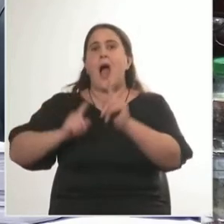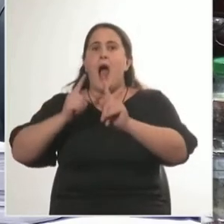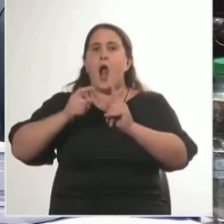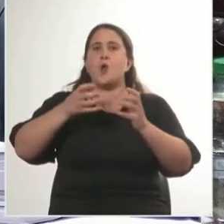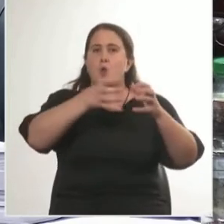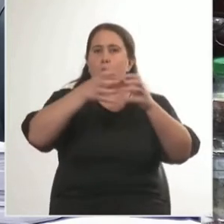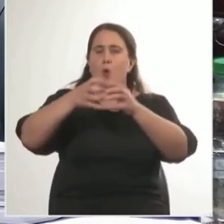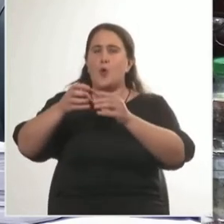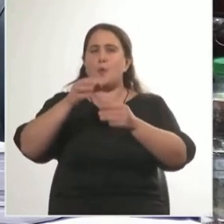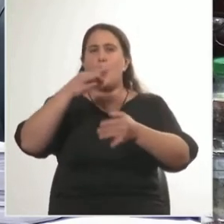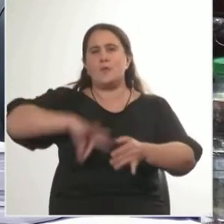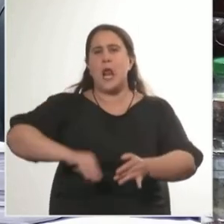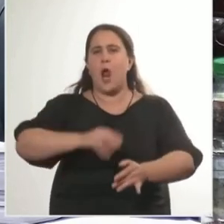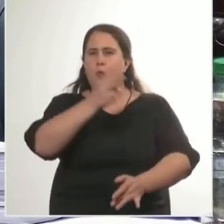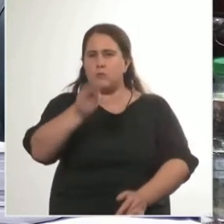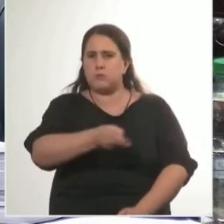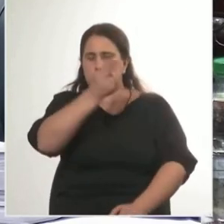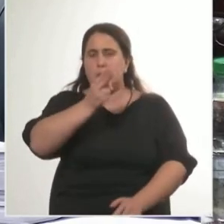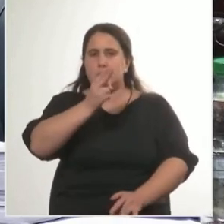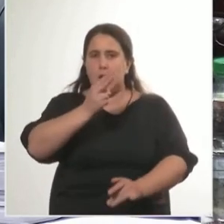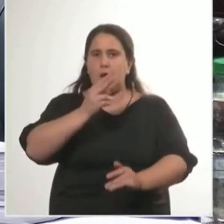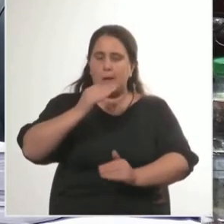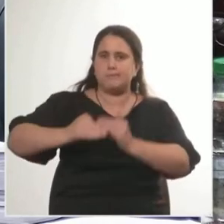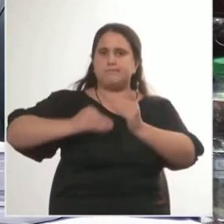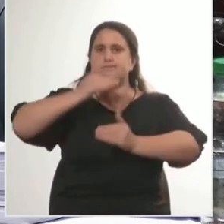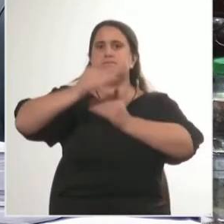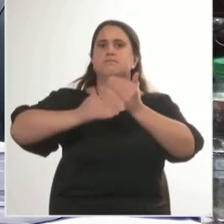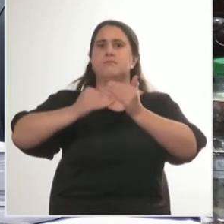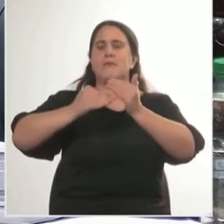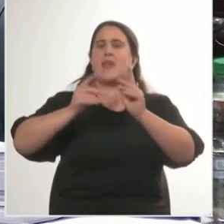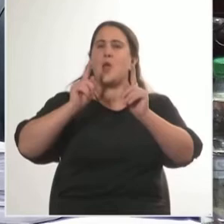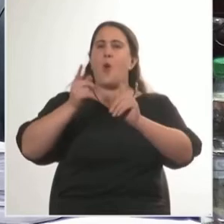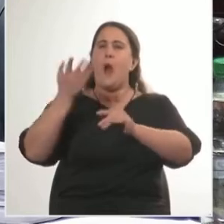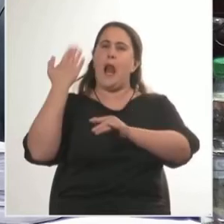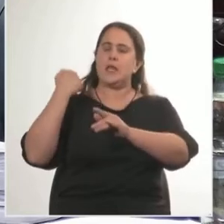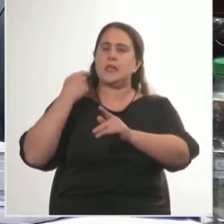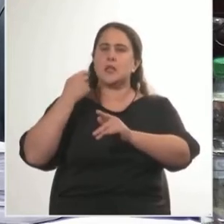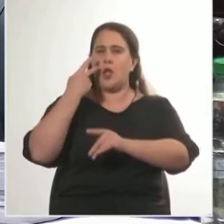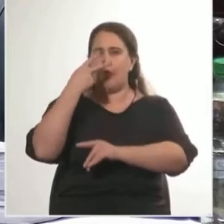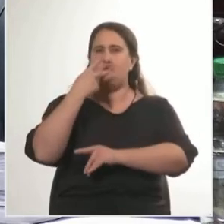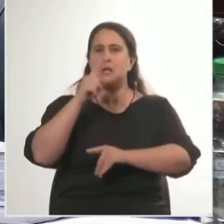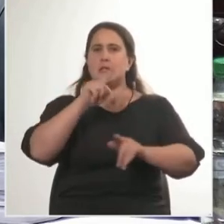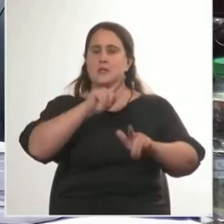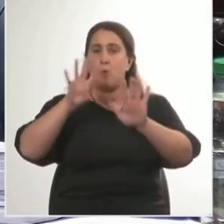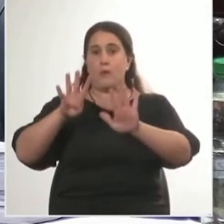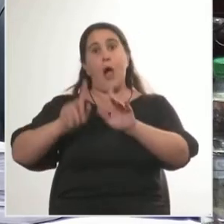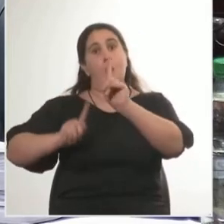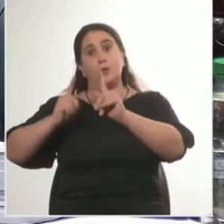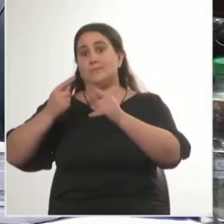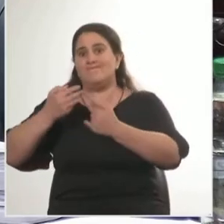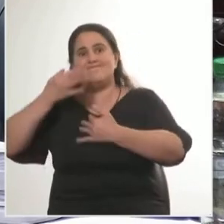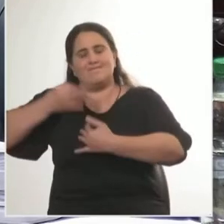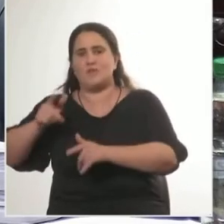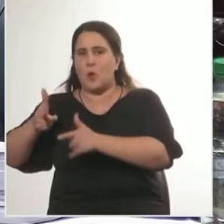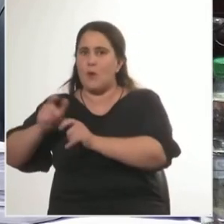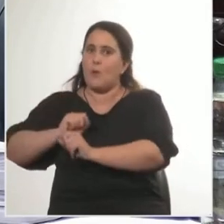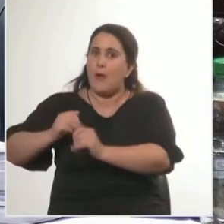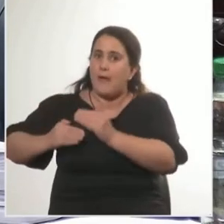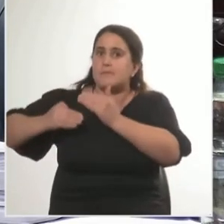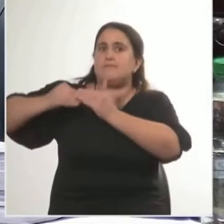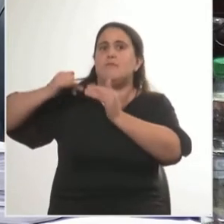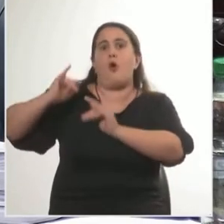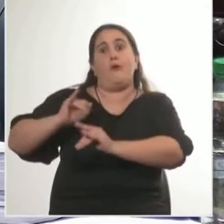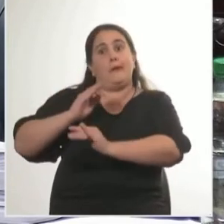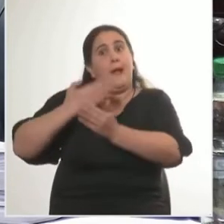de salarios más bajos, van a recuperar el nivel de 2019, otros no es seguro, podrían alcanzarlo o podrían